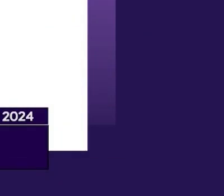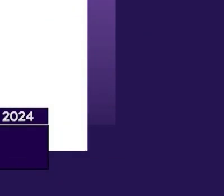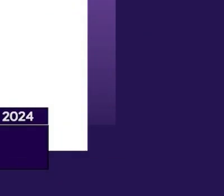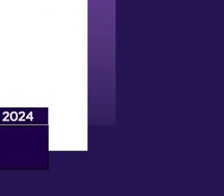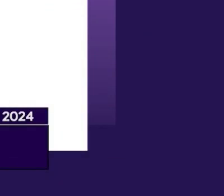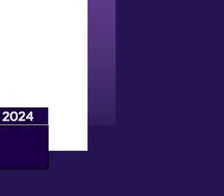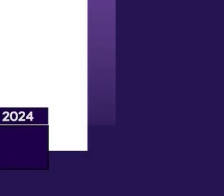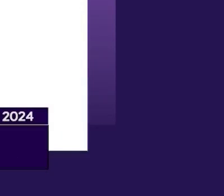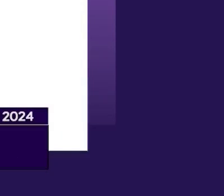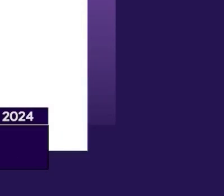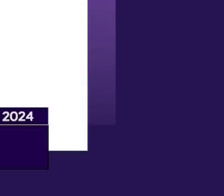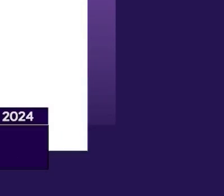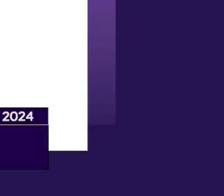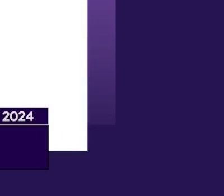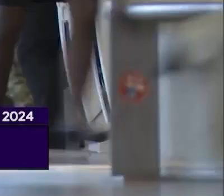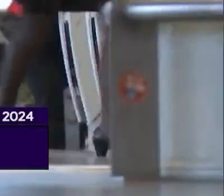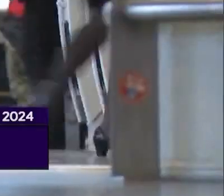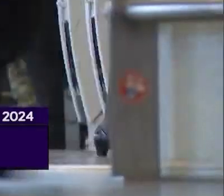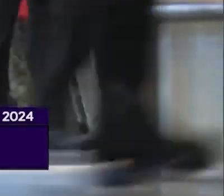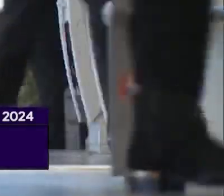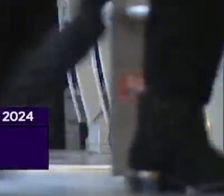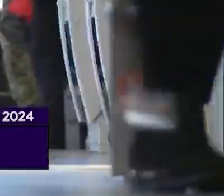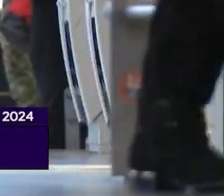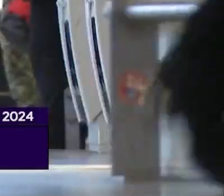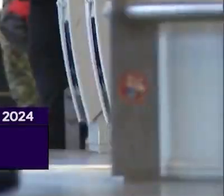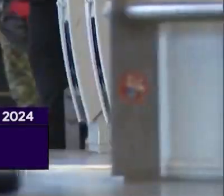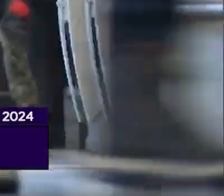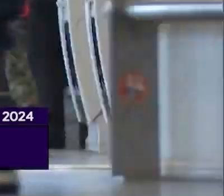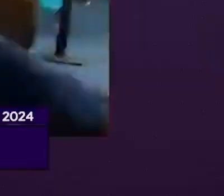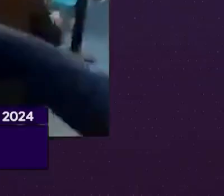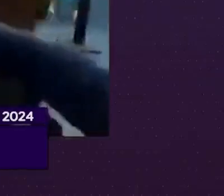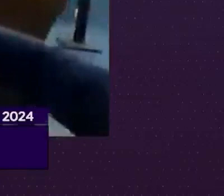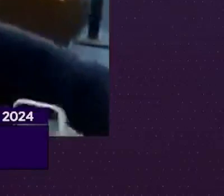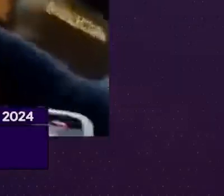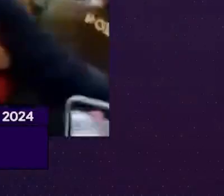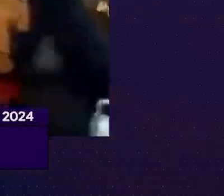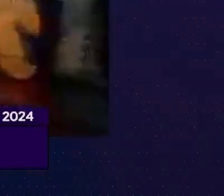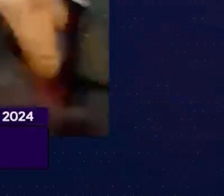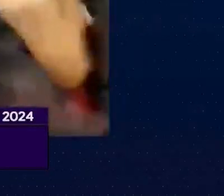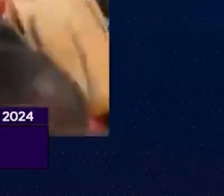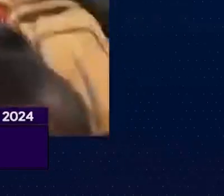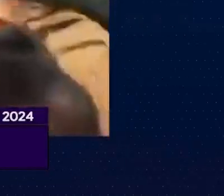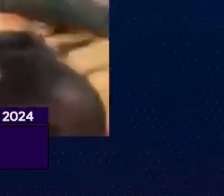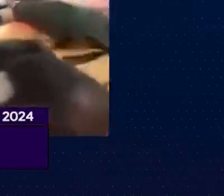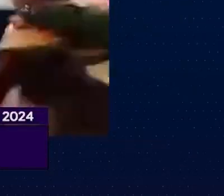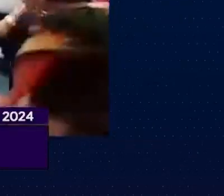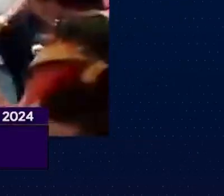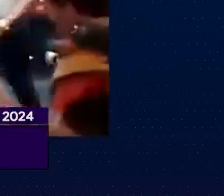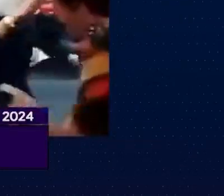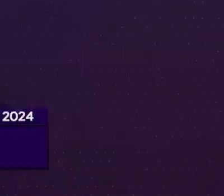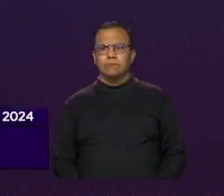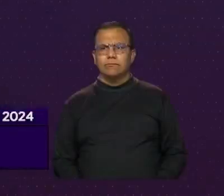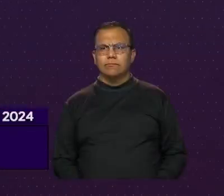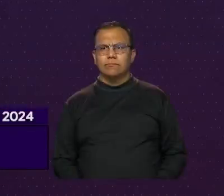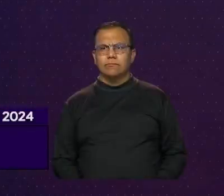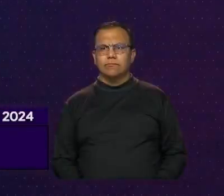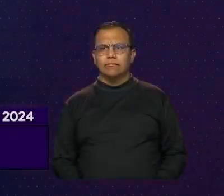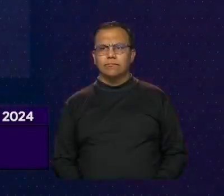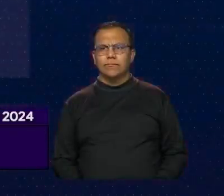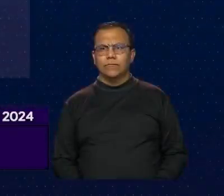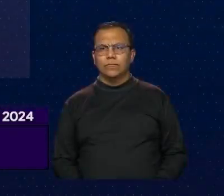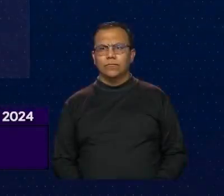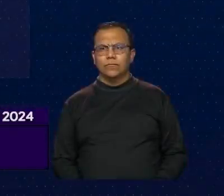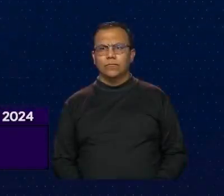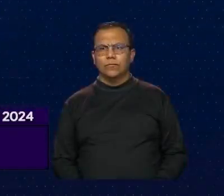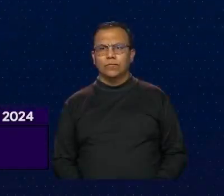Radican proyecto de acuerdo en el Congreso de la República que busca proteger a los trabajadores aéreos del país y sancionar a los